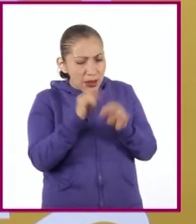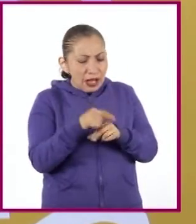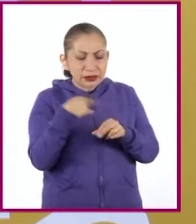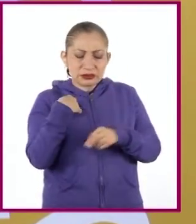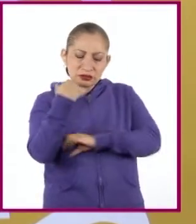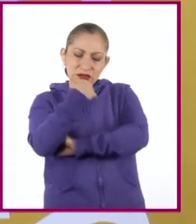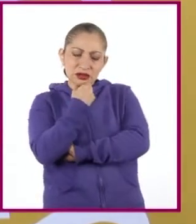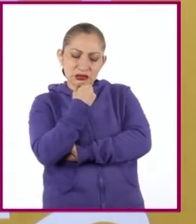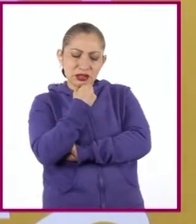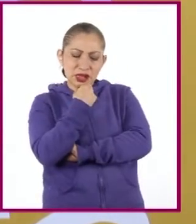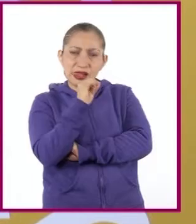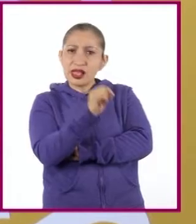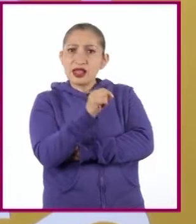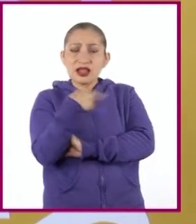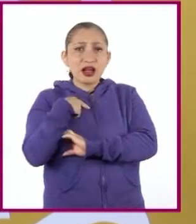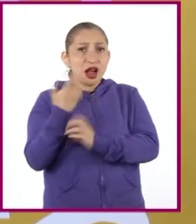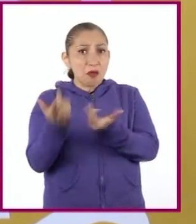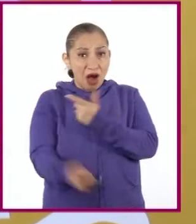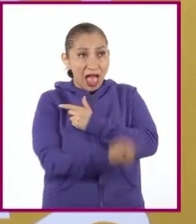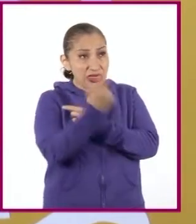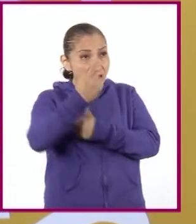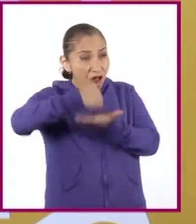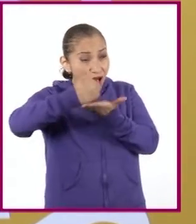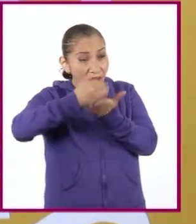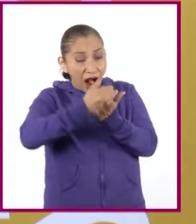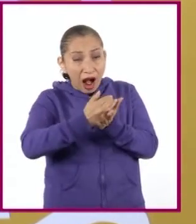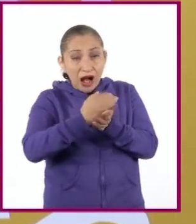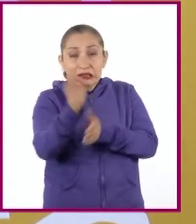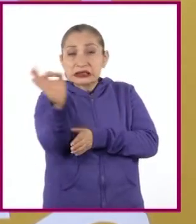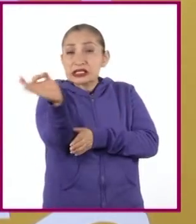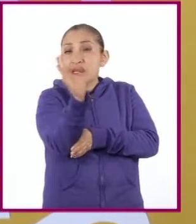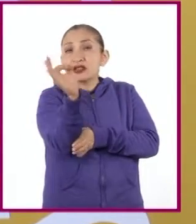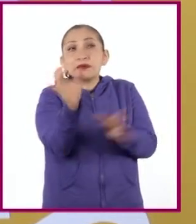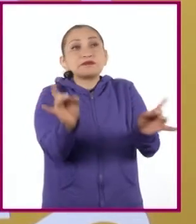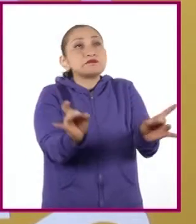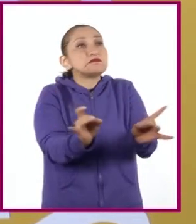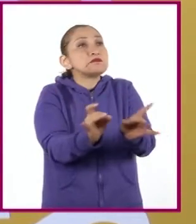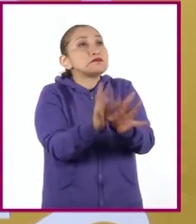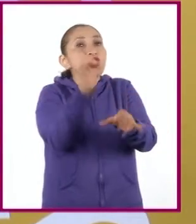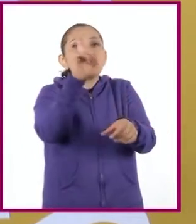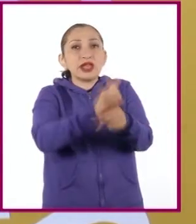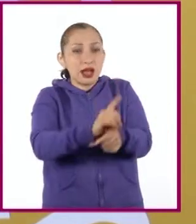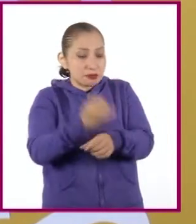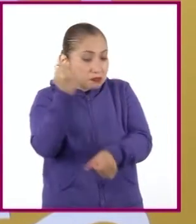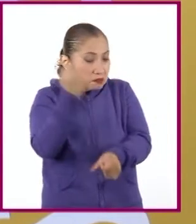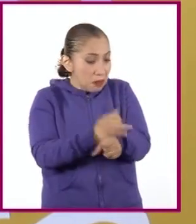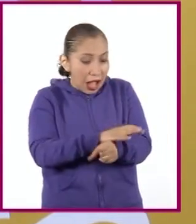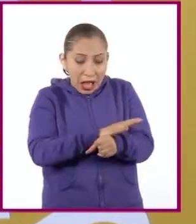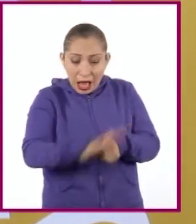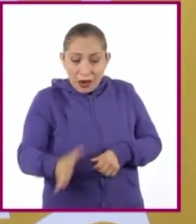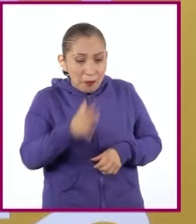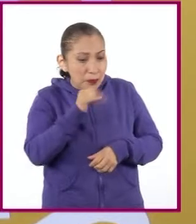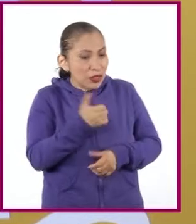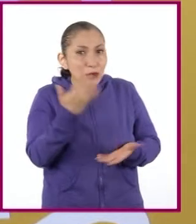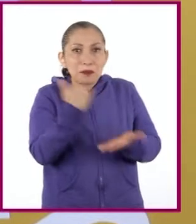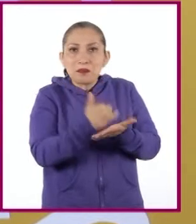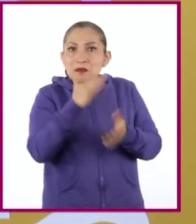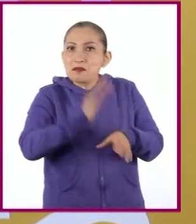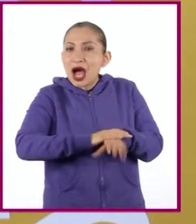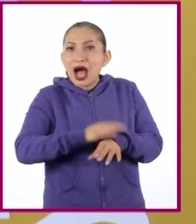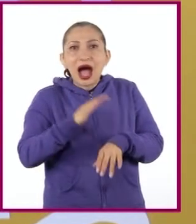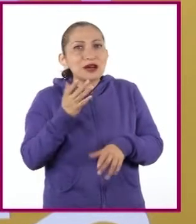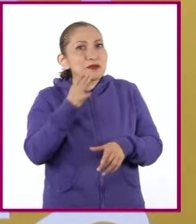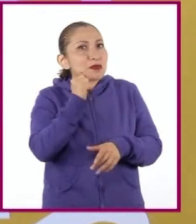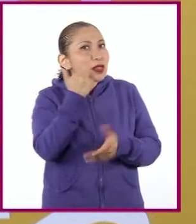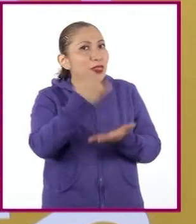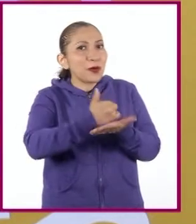seguir dividiendo la materia de forma infinita, que llegarían el momento en que los pedazos serían tan pequeños que